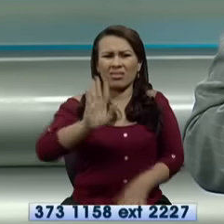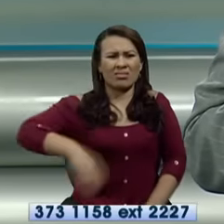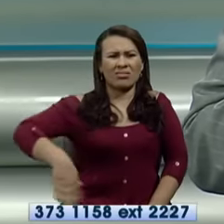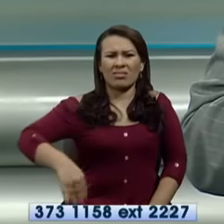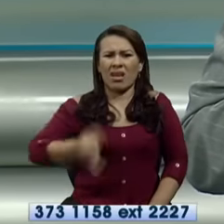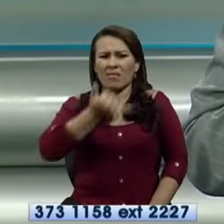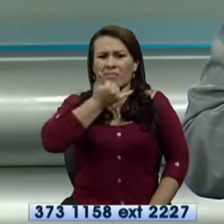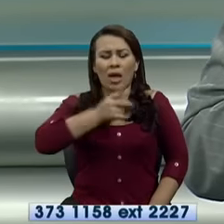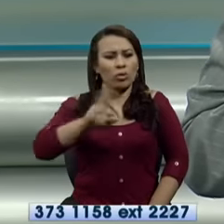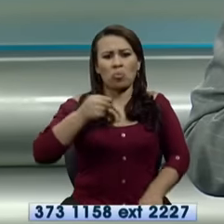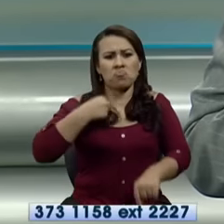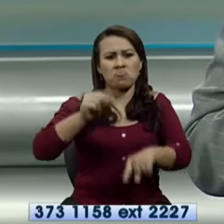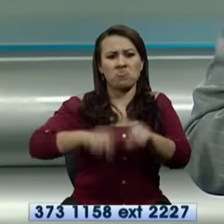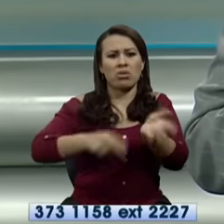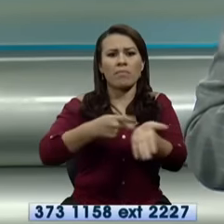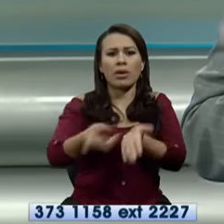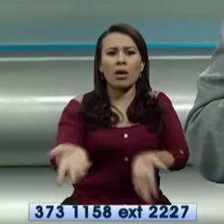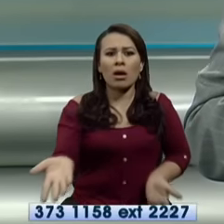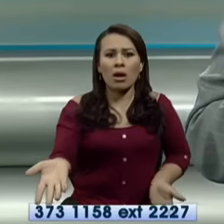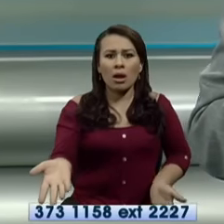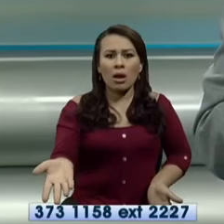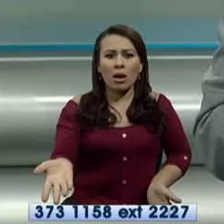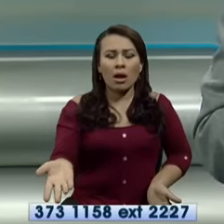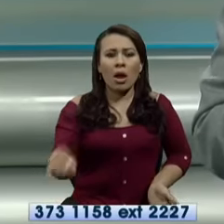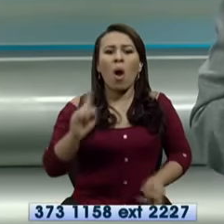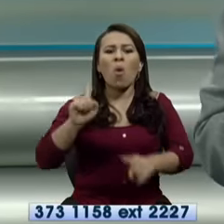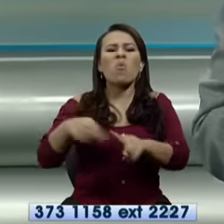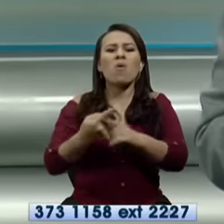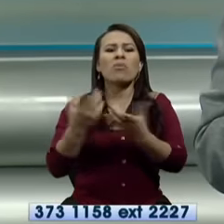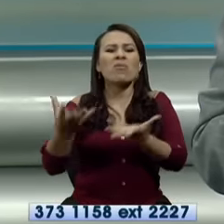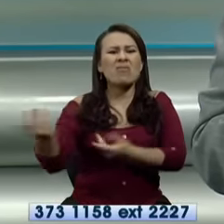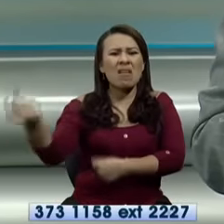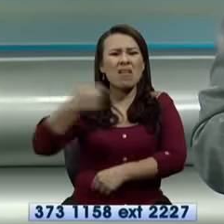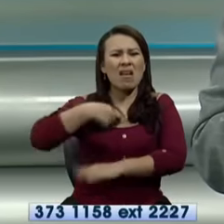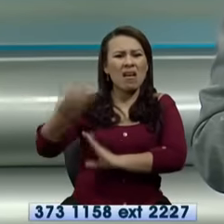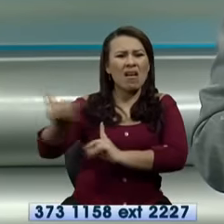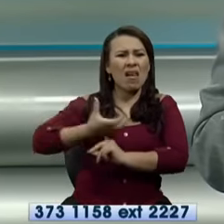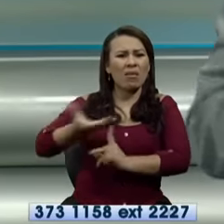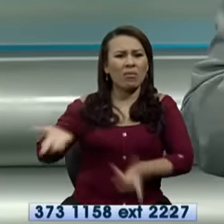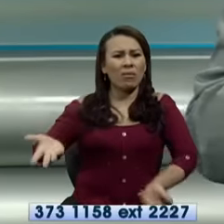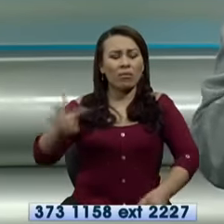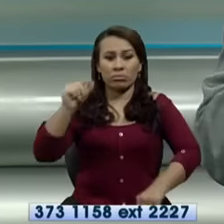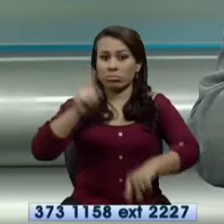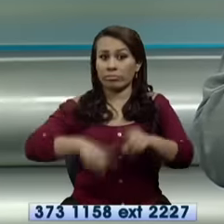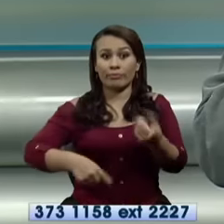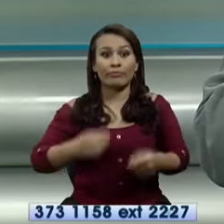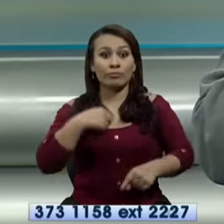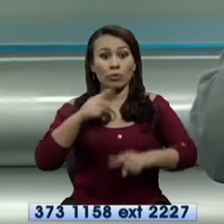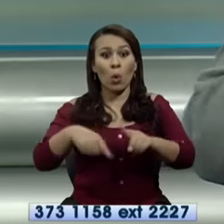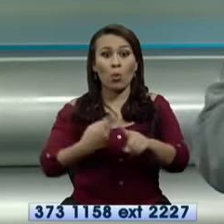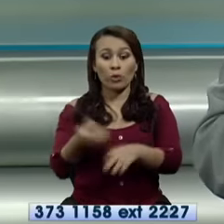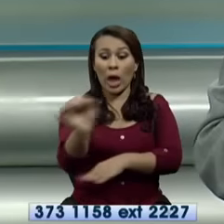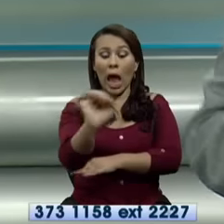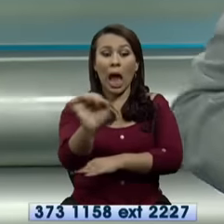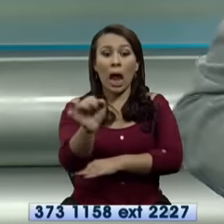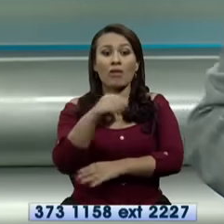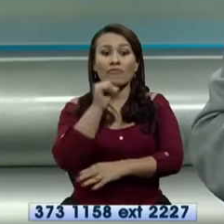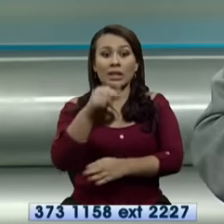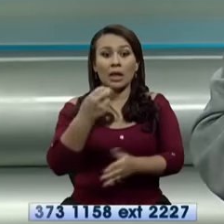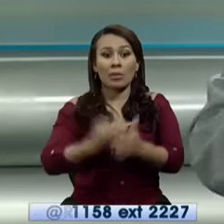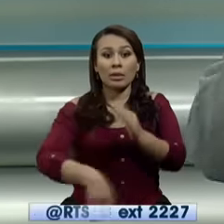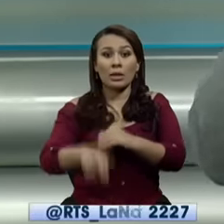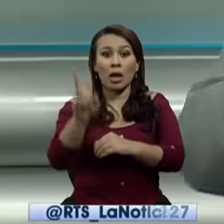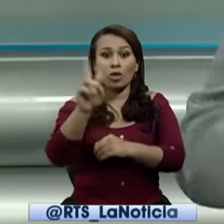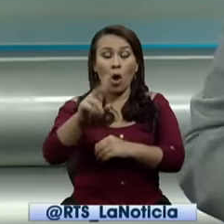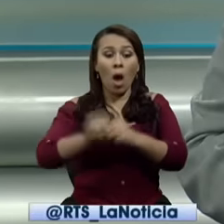de la infracción que ha cometido no pueden cobrarme cuando les da la gana es decir que si no matriculo el carro 2 años o el carro está